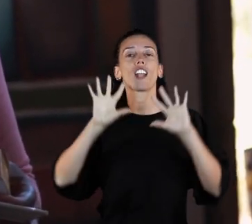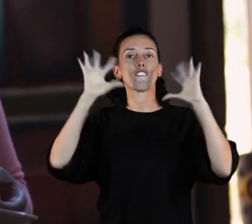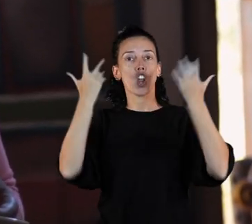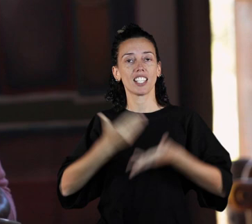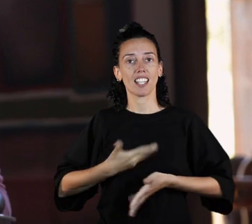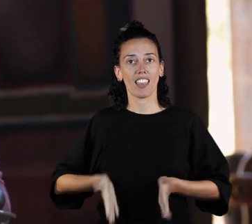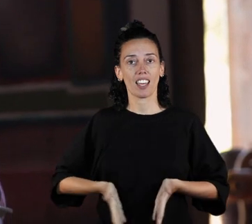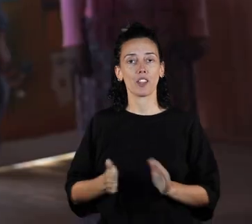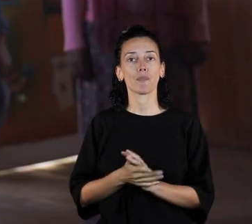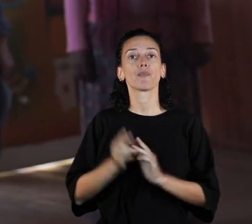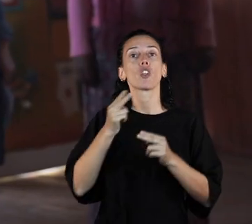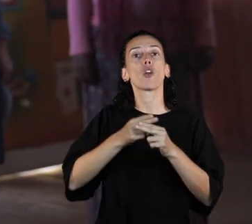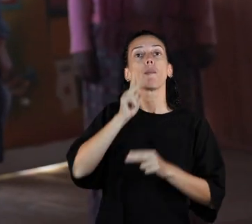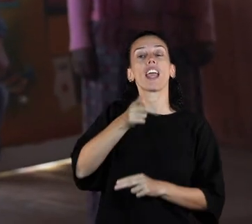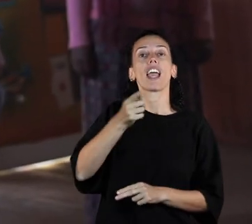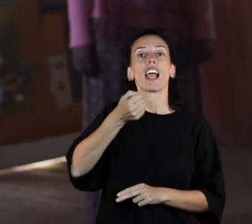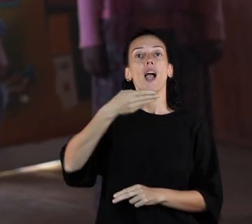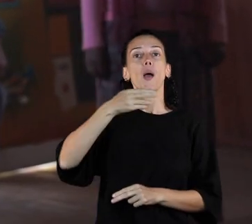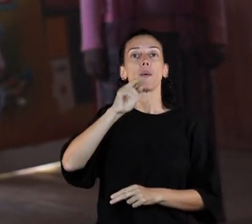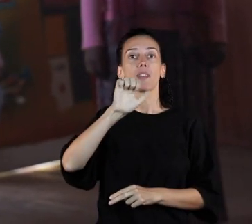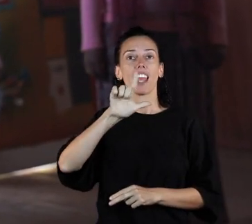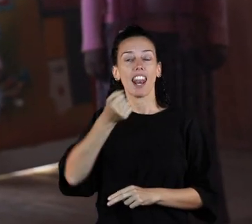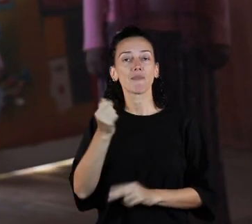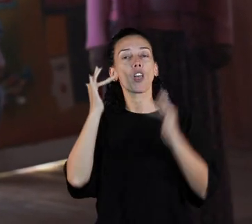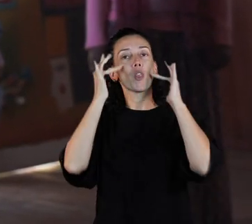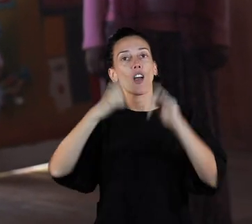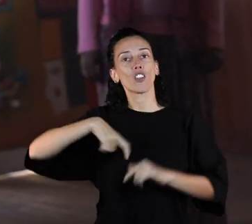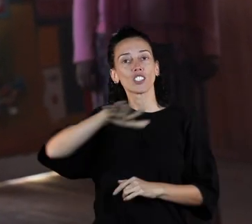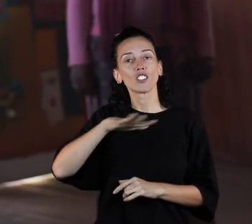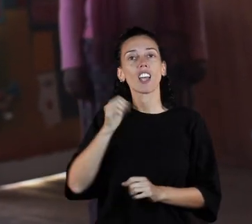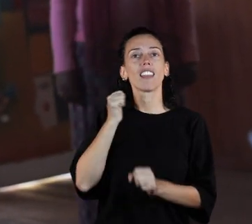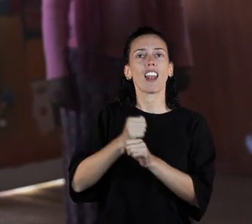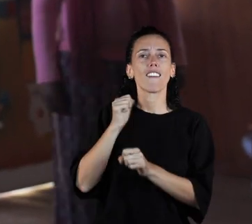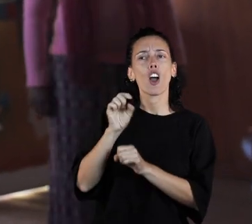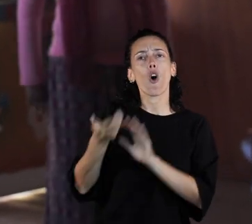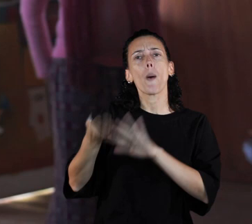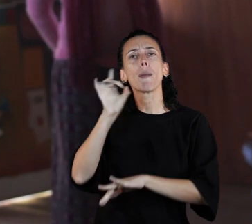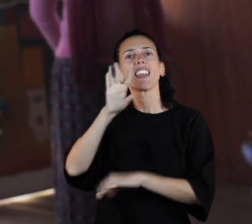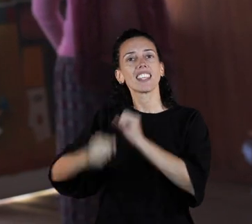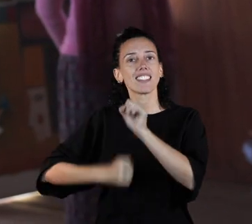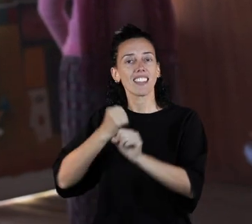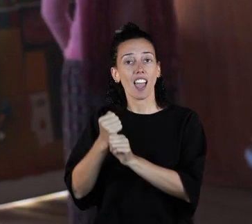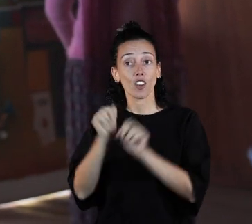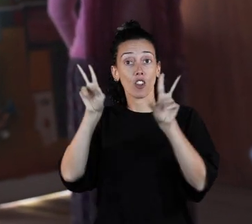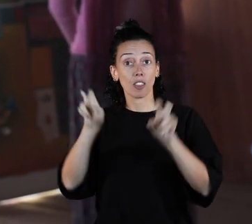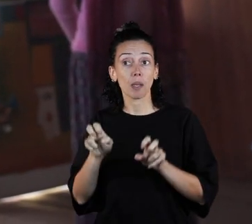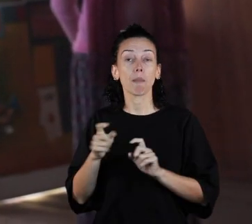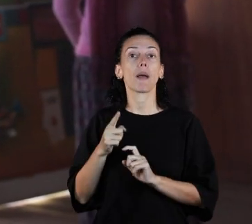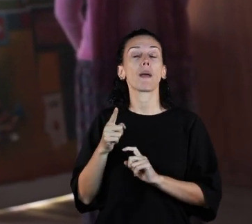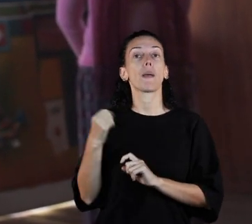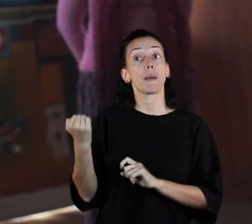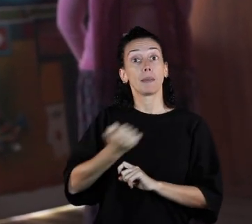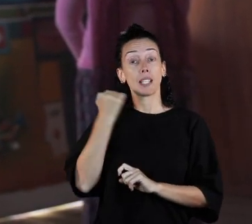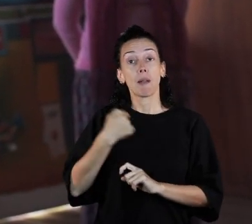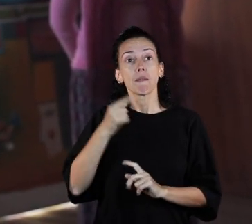de género. Gabriela, mi nombre. Ay, educadora social, trabajo hace más de 15 años en el tema y sobre todo